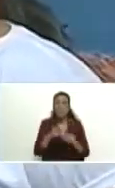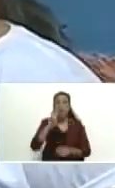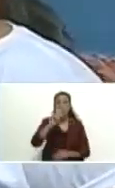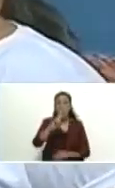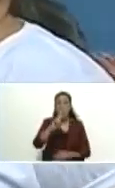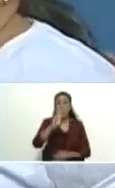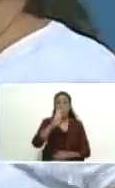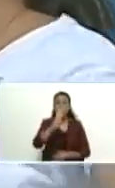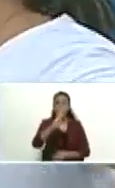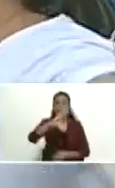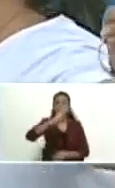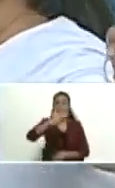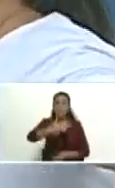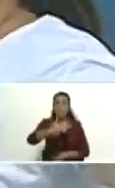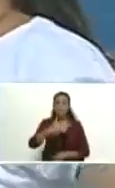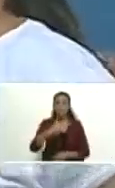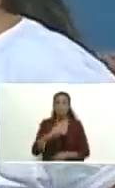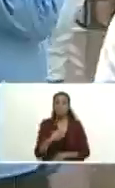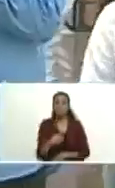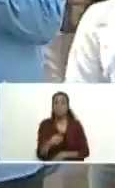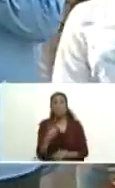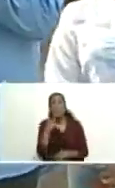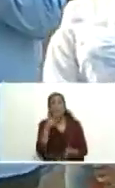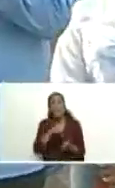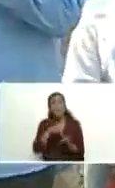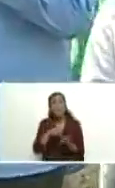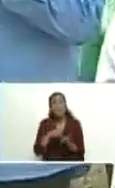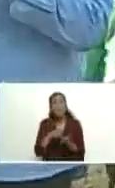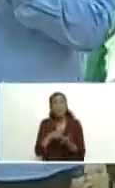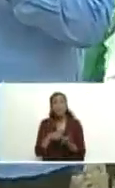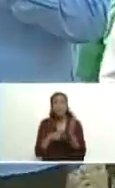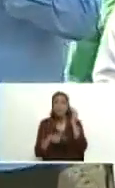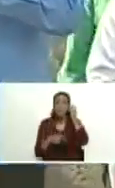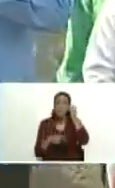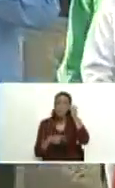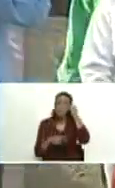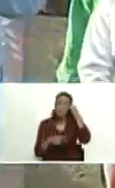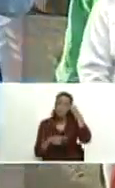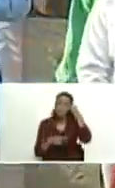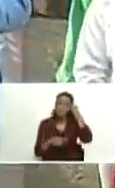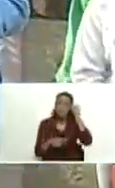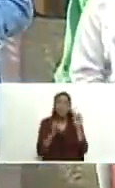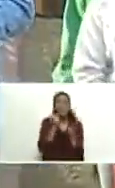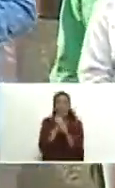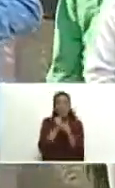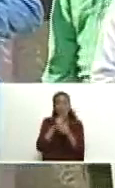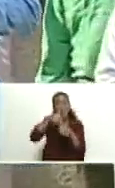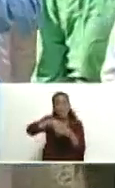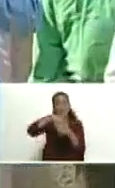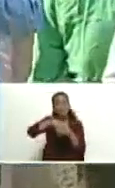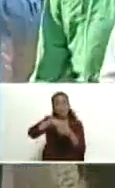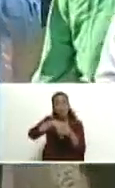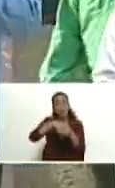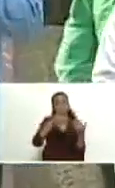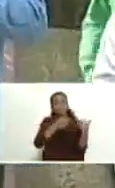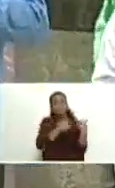Madre Emilia, ¿verdad? Porque yo siempre he partido del hecho, es una labor del Poder Electoral,